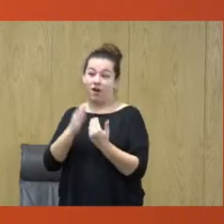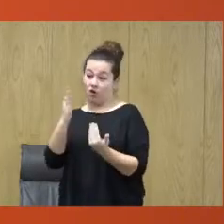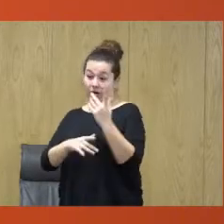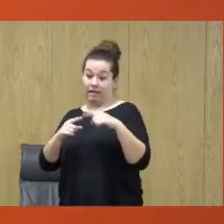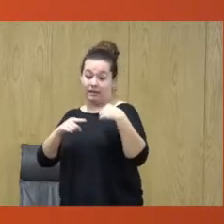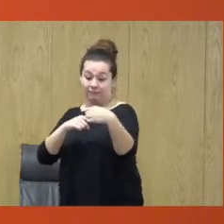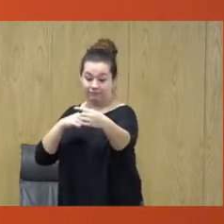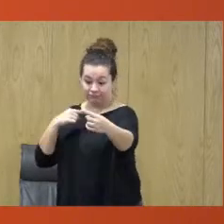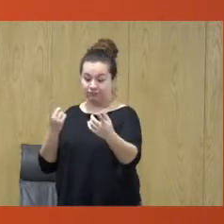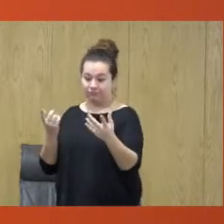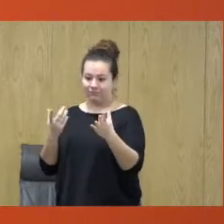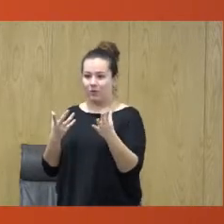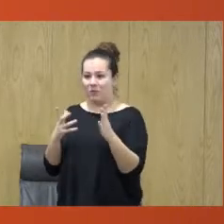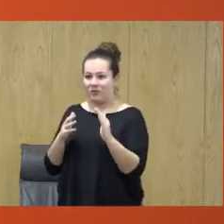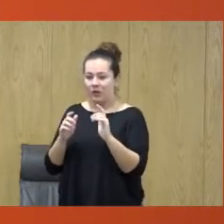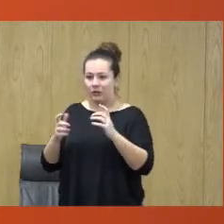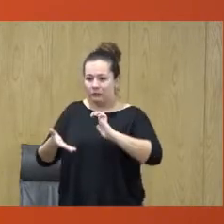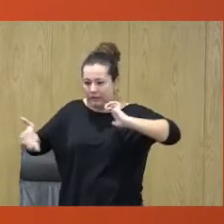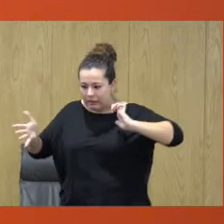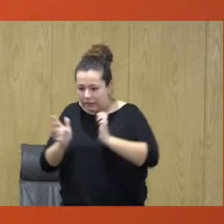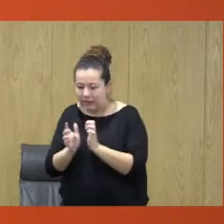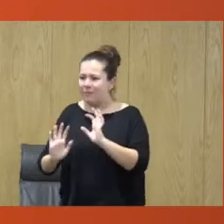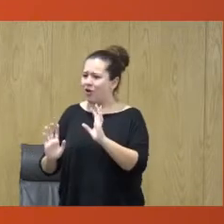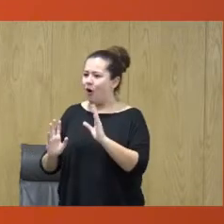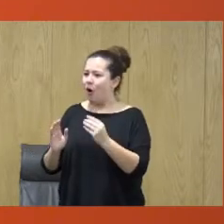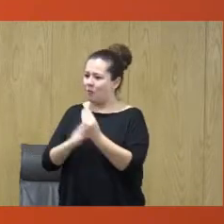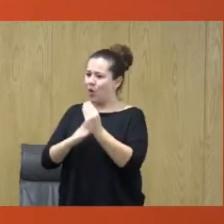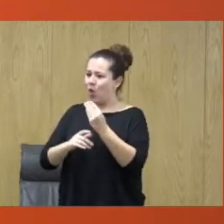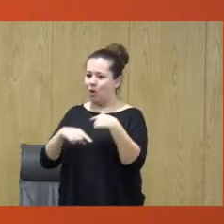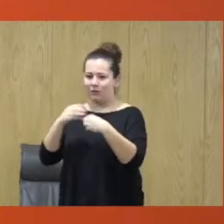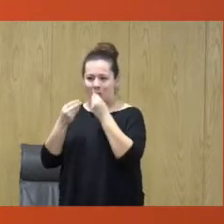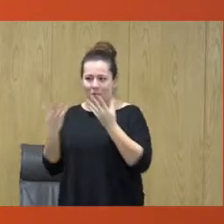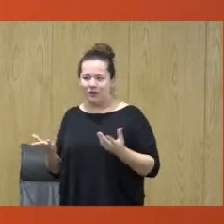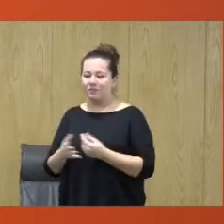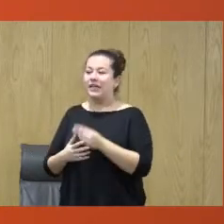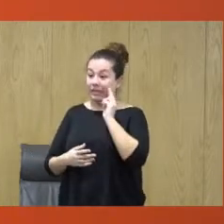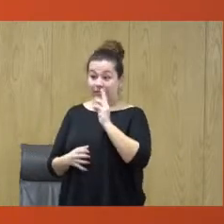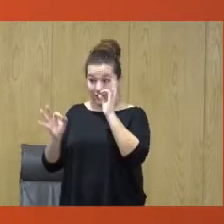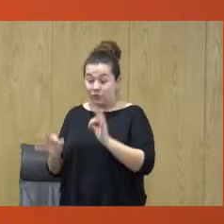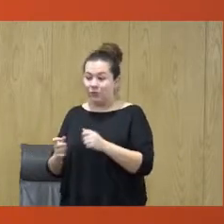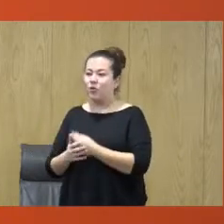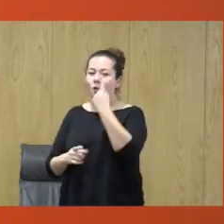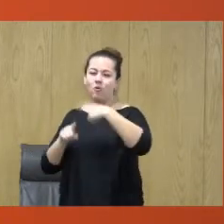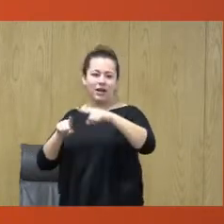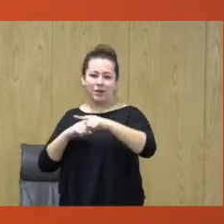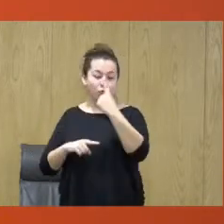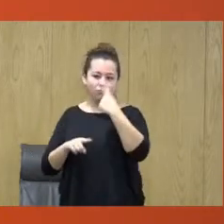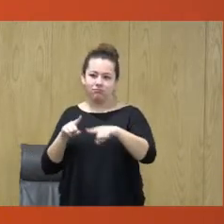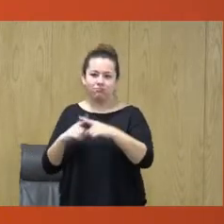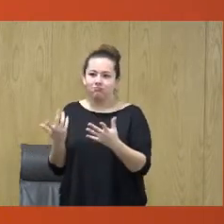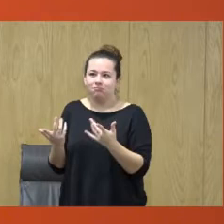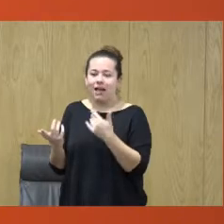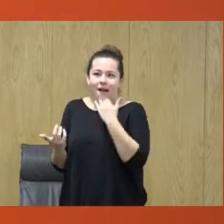intensa, concentrada, pero muy productiva, se va a ver, hay un elemento, un aspecto, una